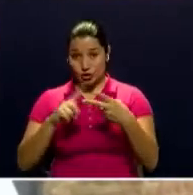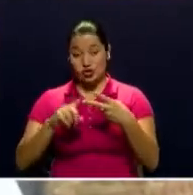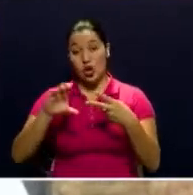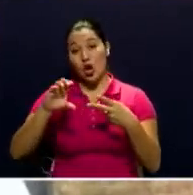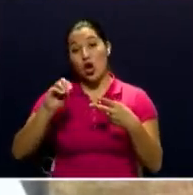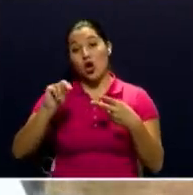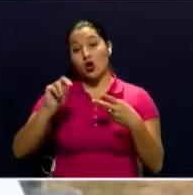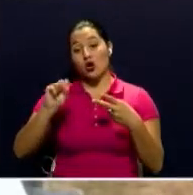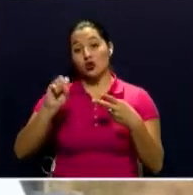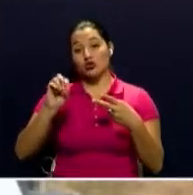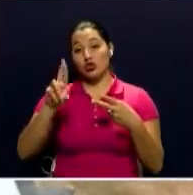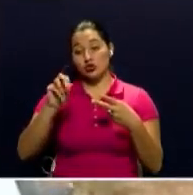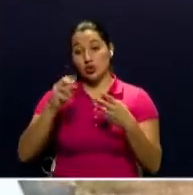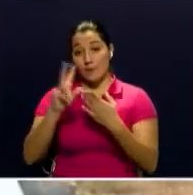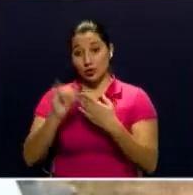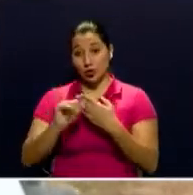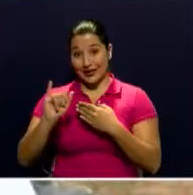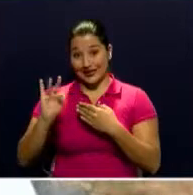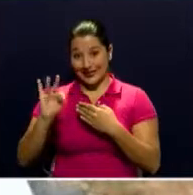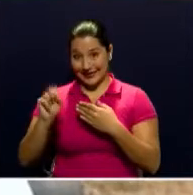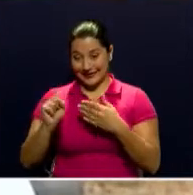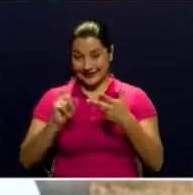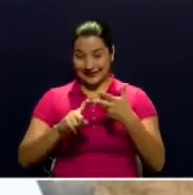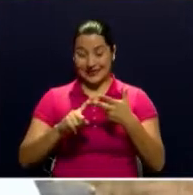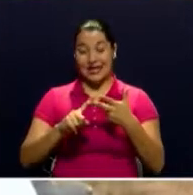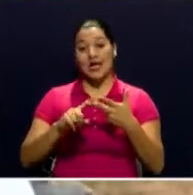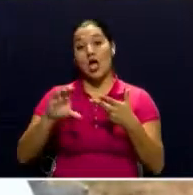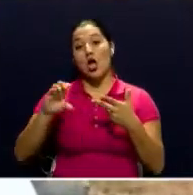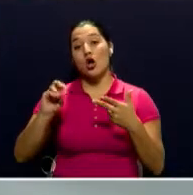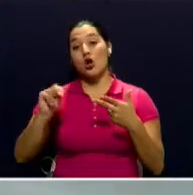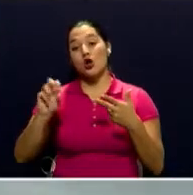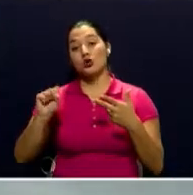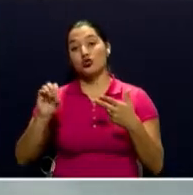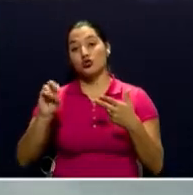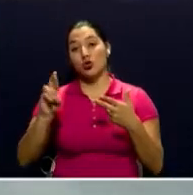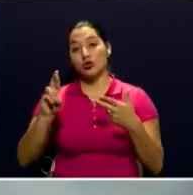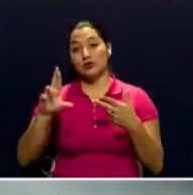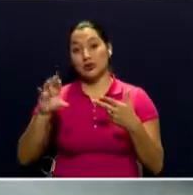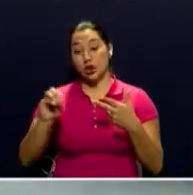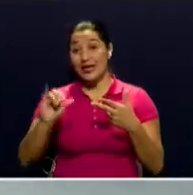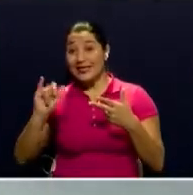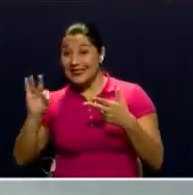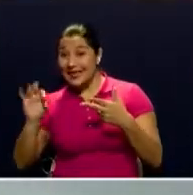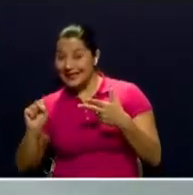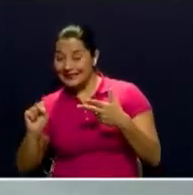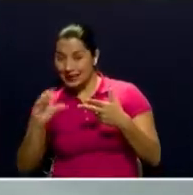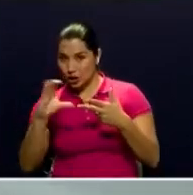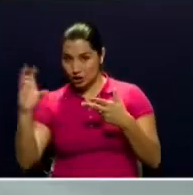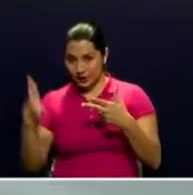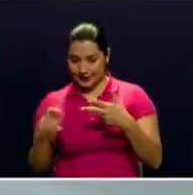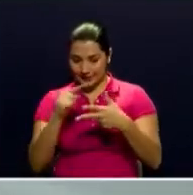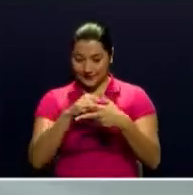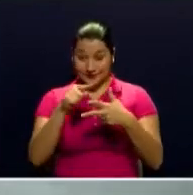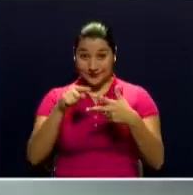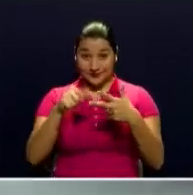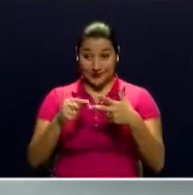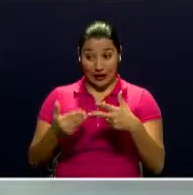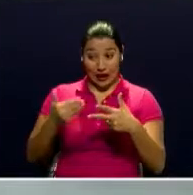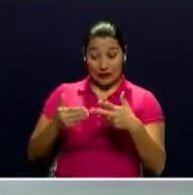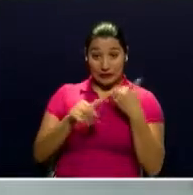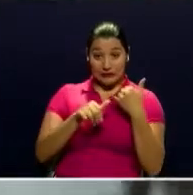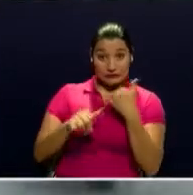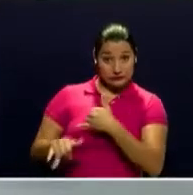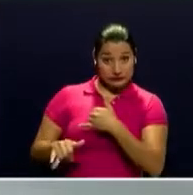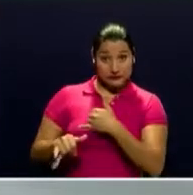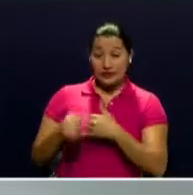Consorcio Proyecto ITS y el Consorcio ITS Costa Rica. Estas empresas adversaban